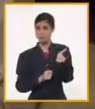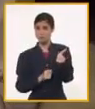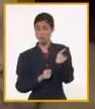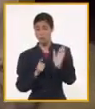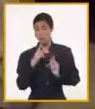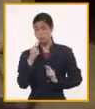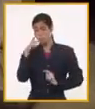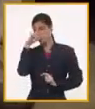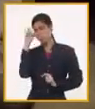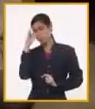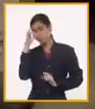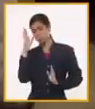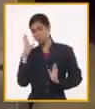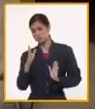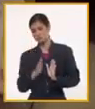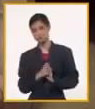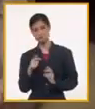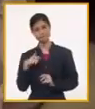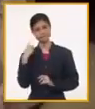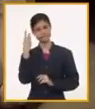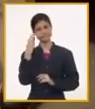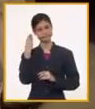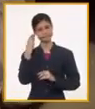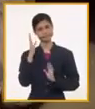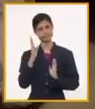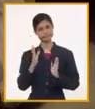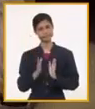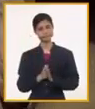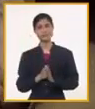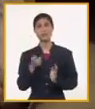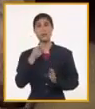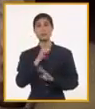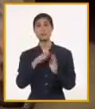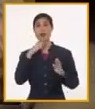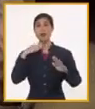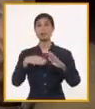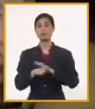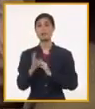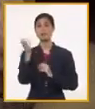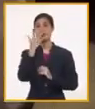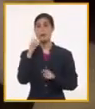papel hasta que entró Fidel, y